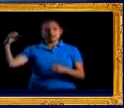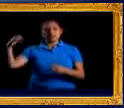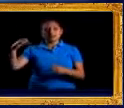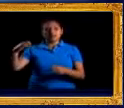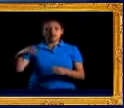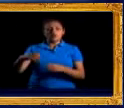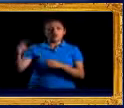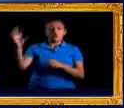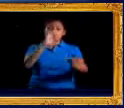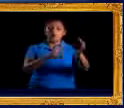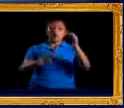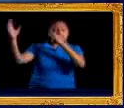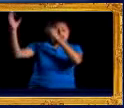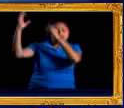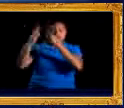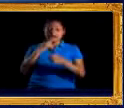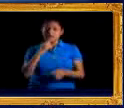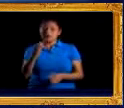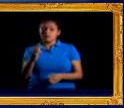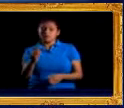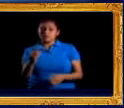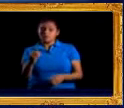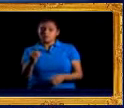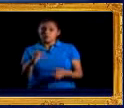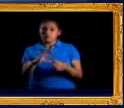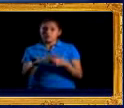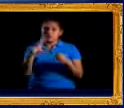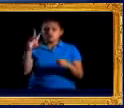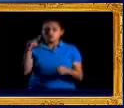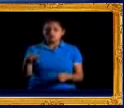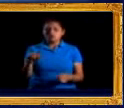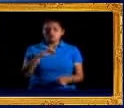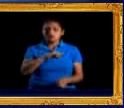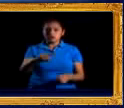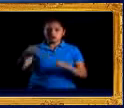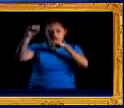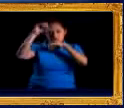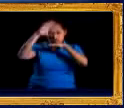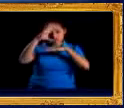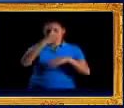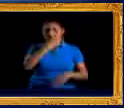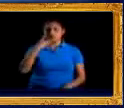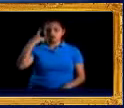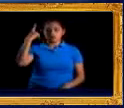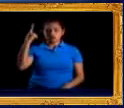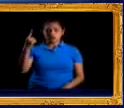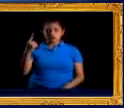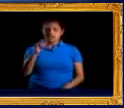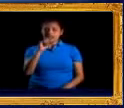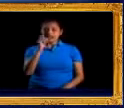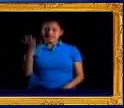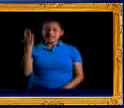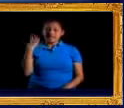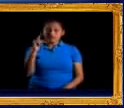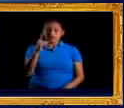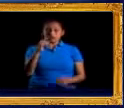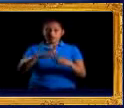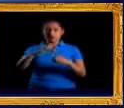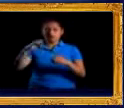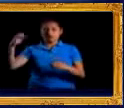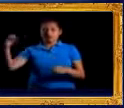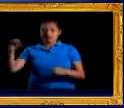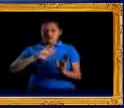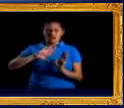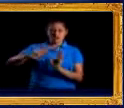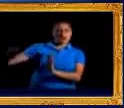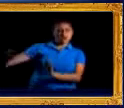la sabiduría, hermano, de no obedecer a Dios. Era una prosperidad alejada de